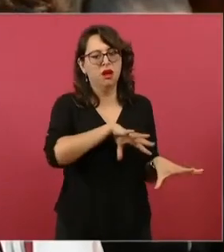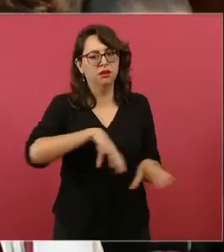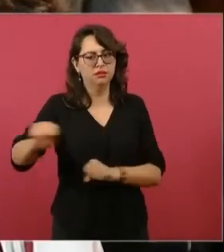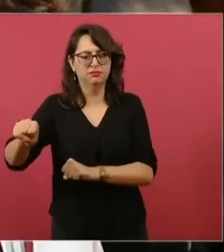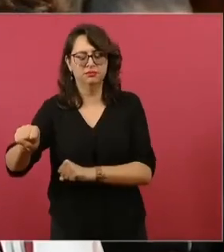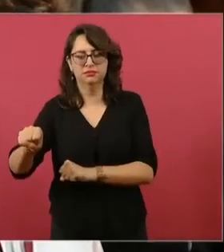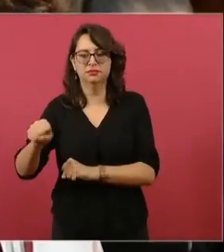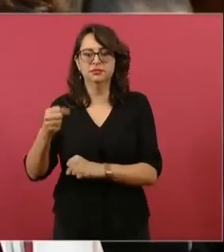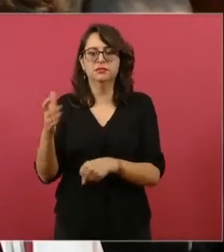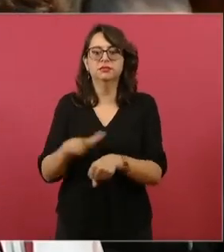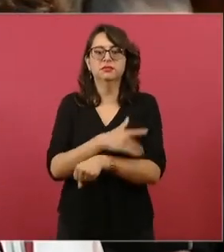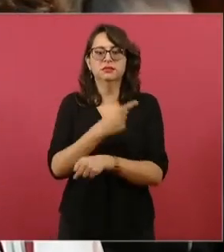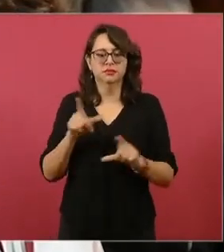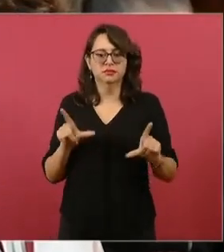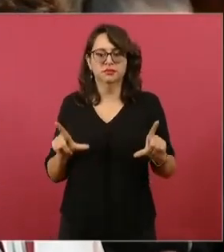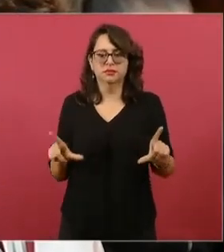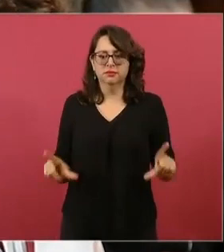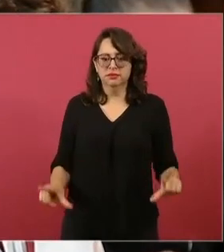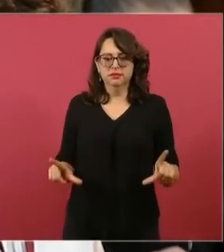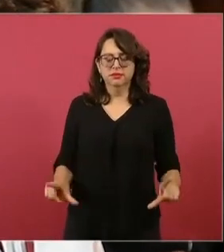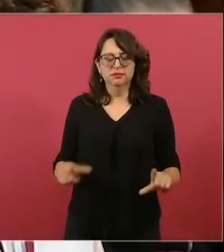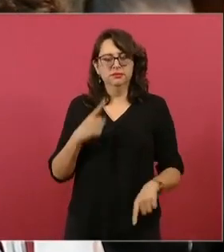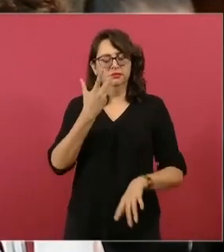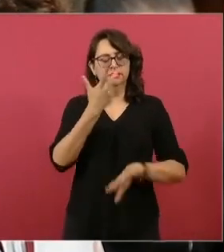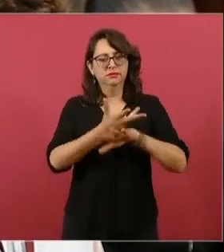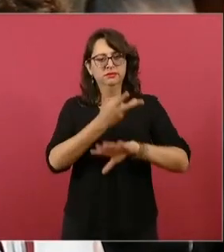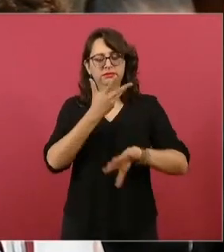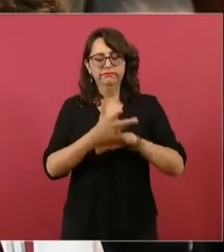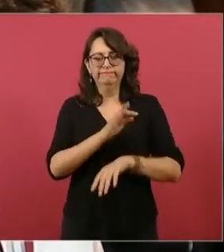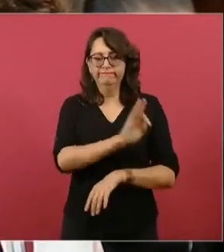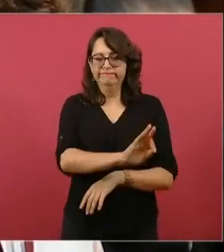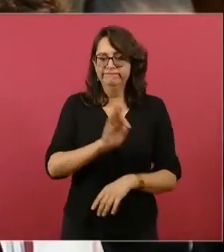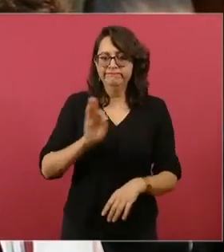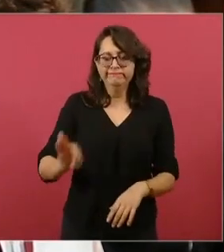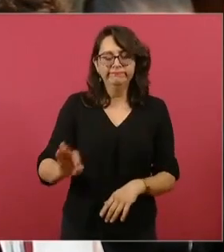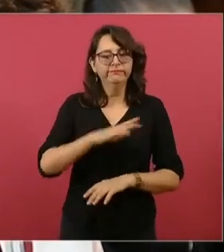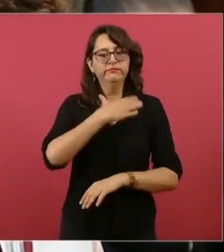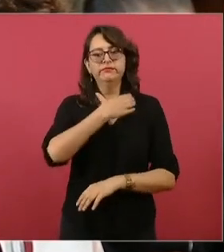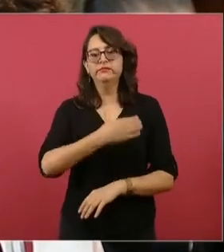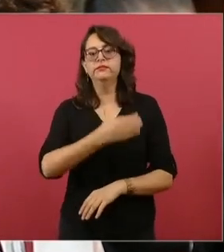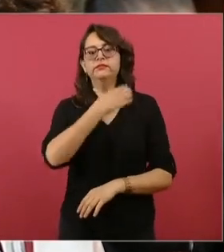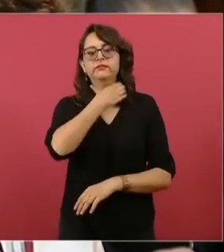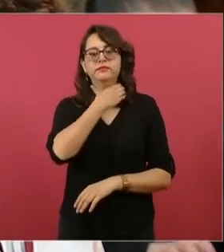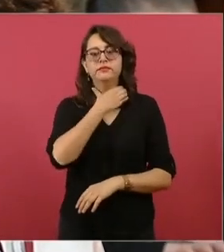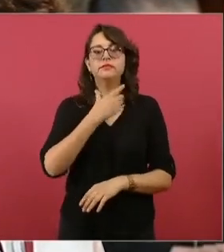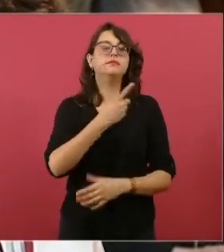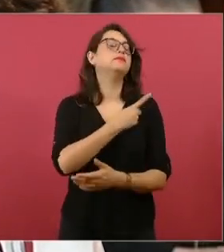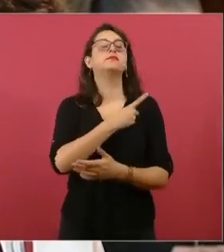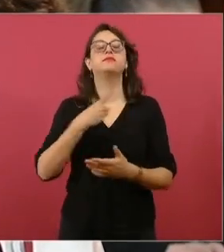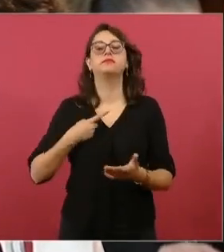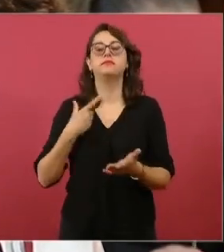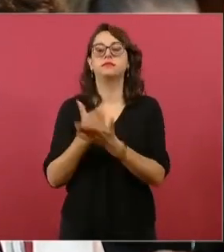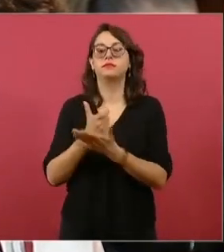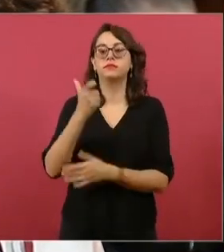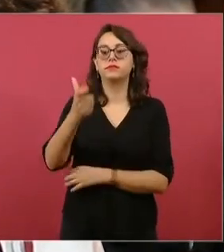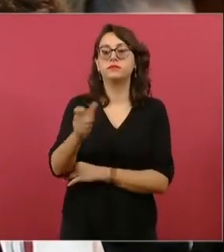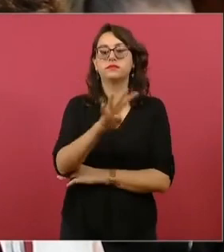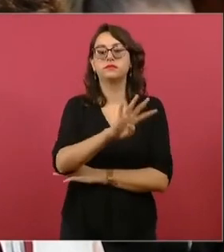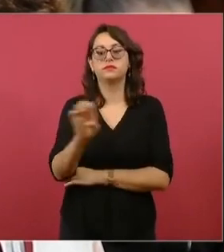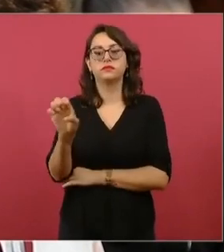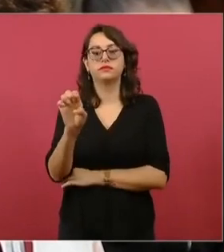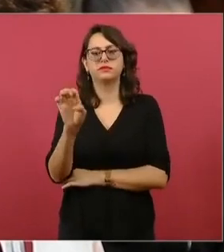americanas ya vencidas, y que por ello lo hacen acreedor a una multa de 485,000